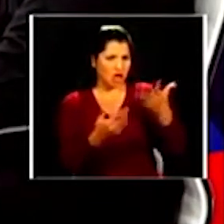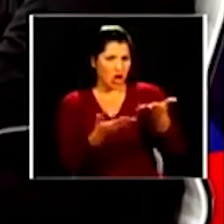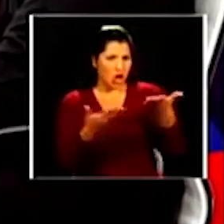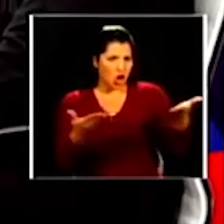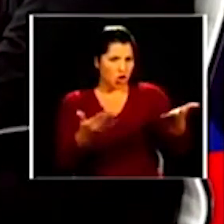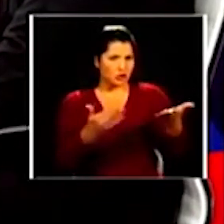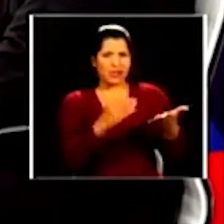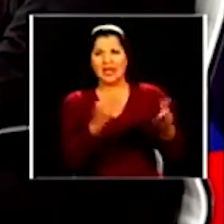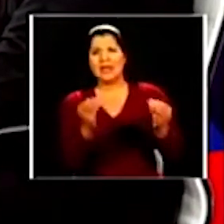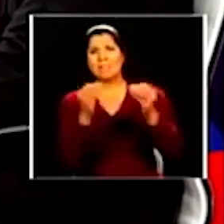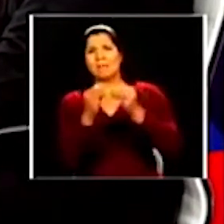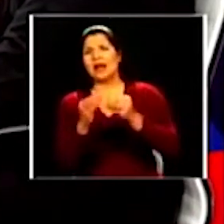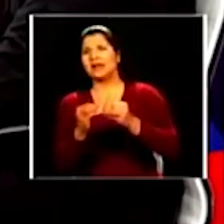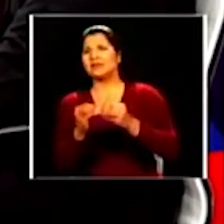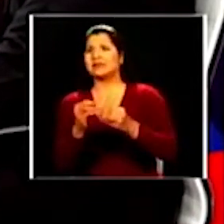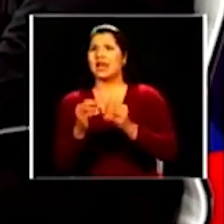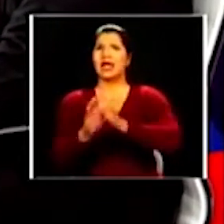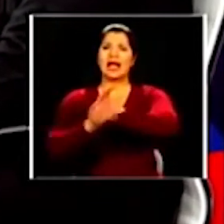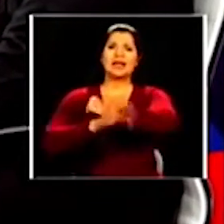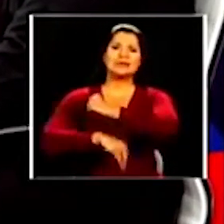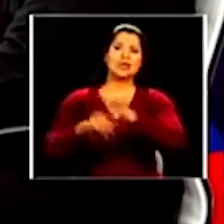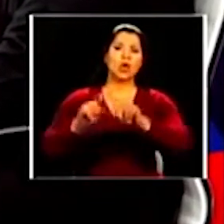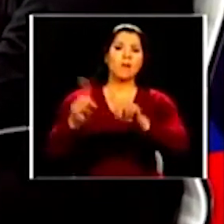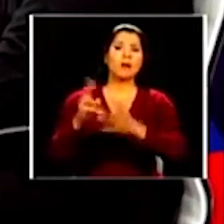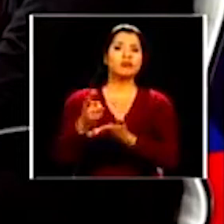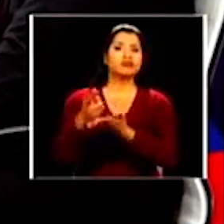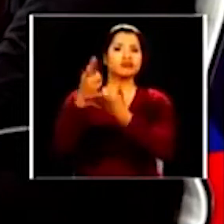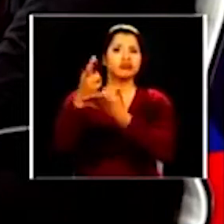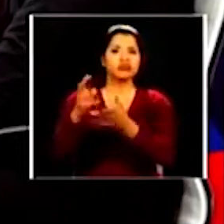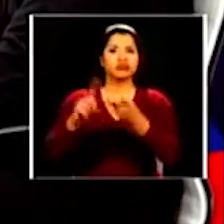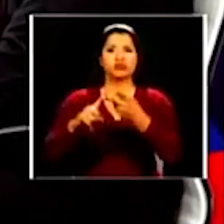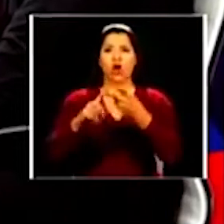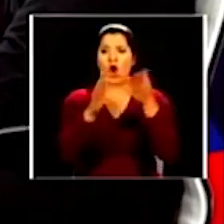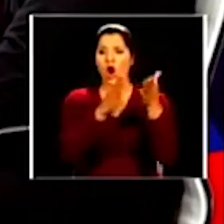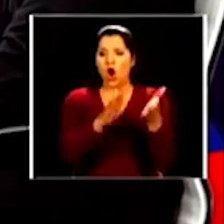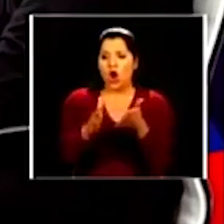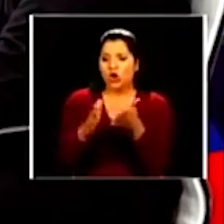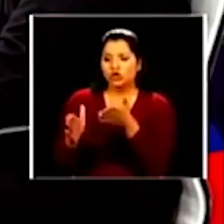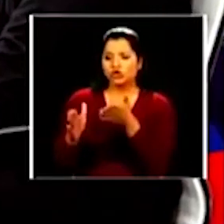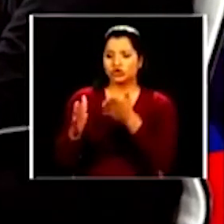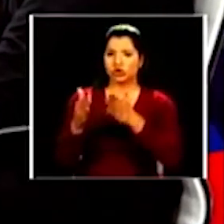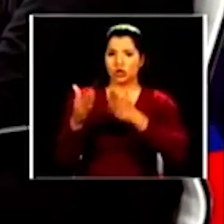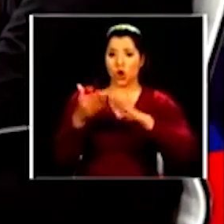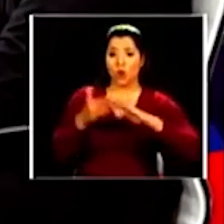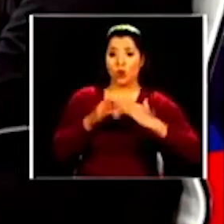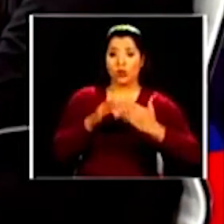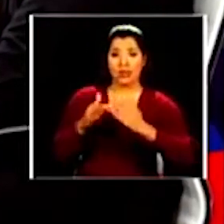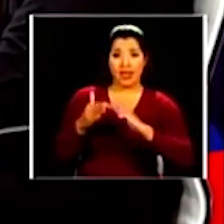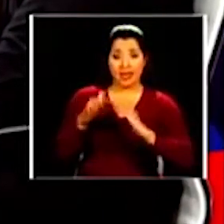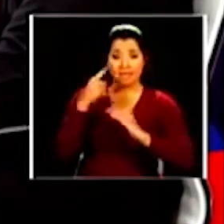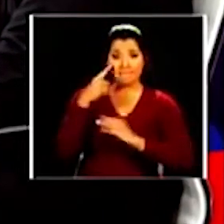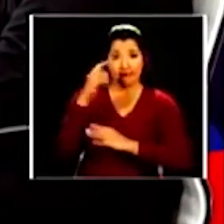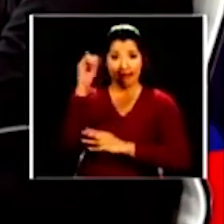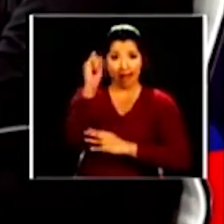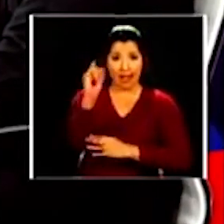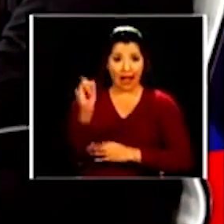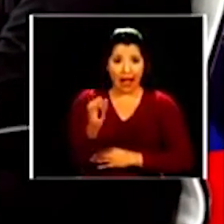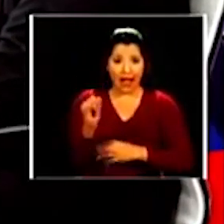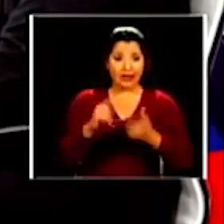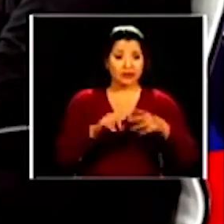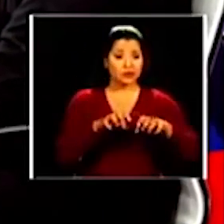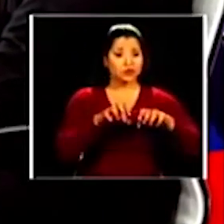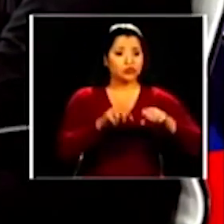penas restaurativas, organización comunal para el arte, dijo, recuperación de espacios